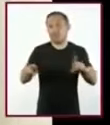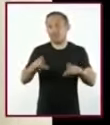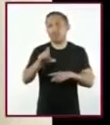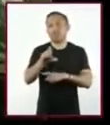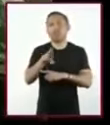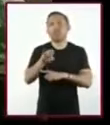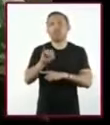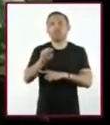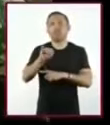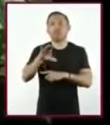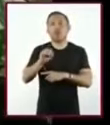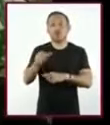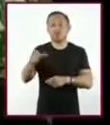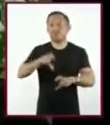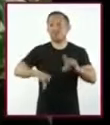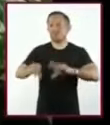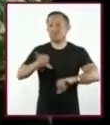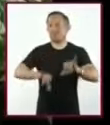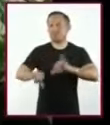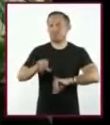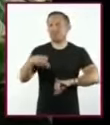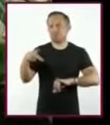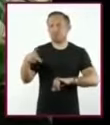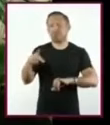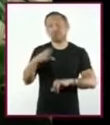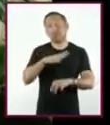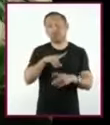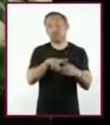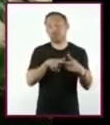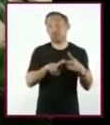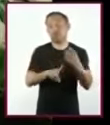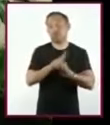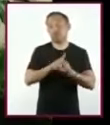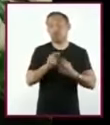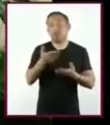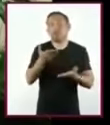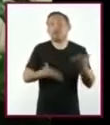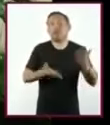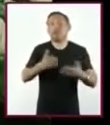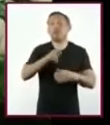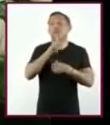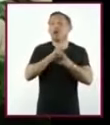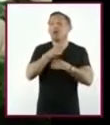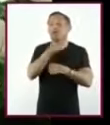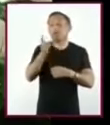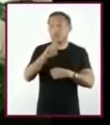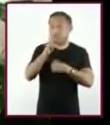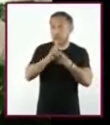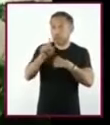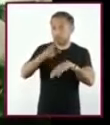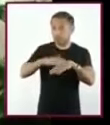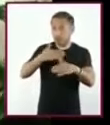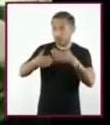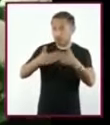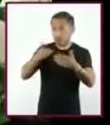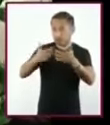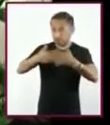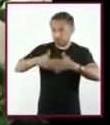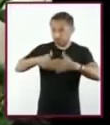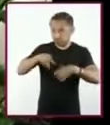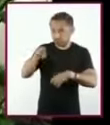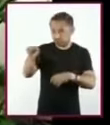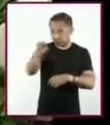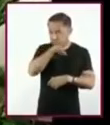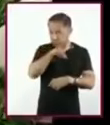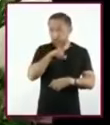tipos de problemas que van a depender de los países donde los analicemos. En los países más industrializados encontramos que el